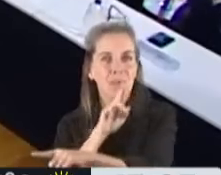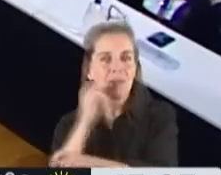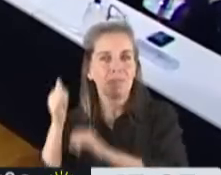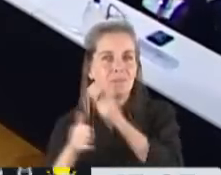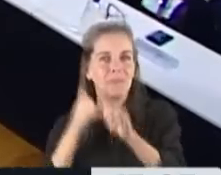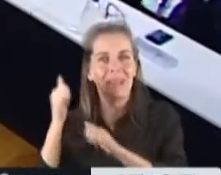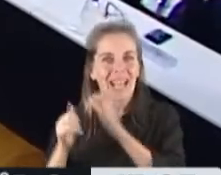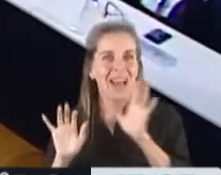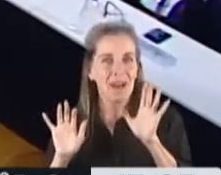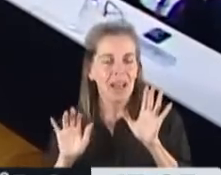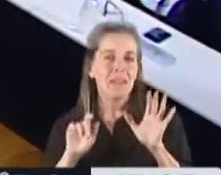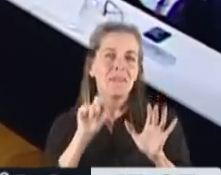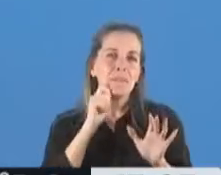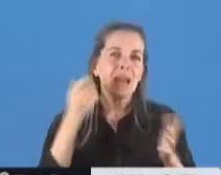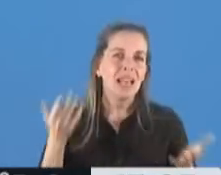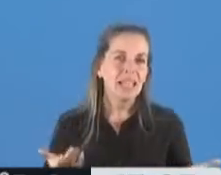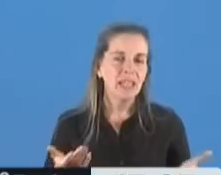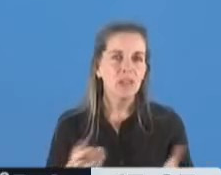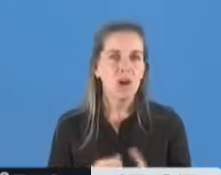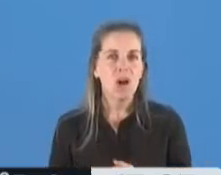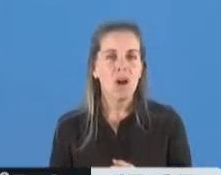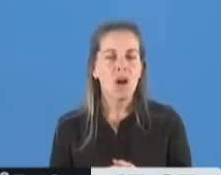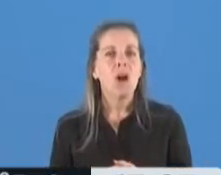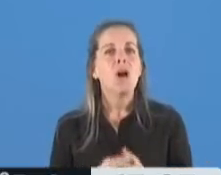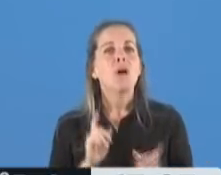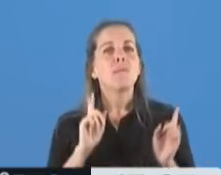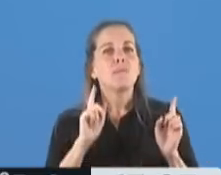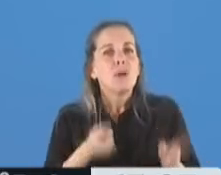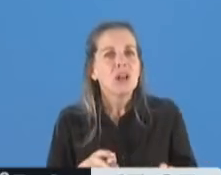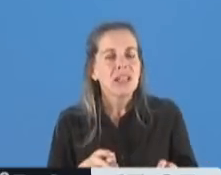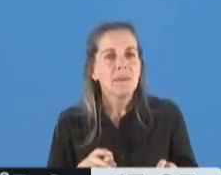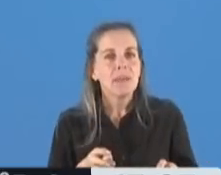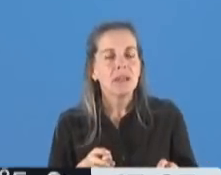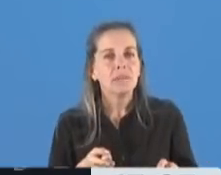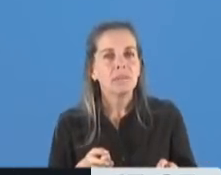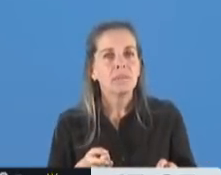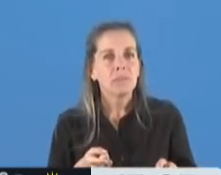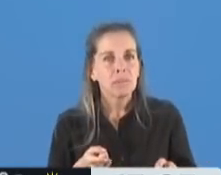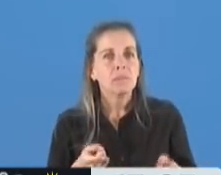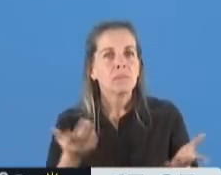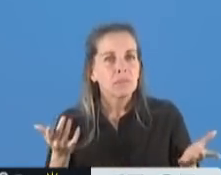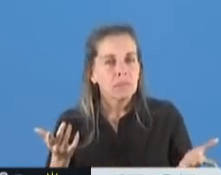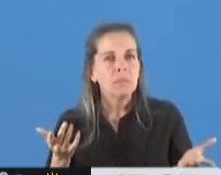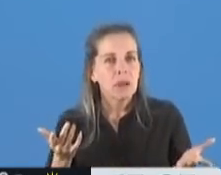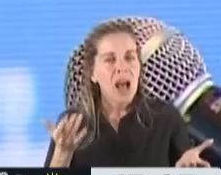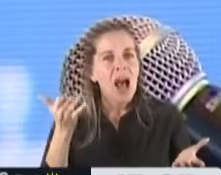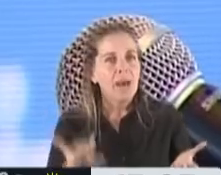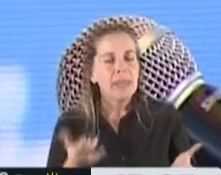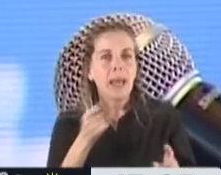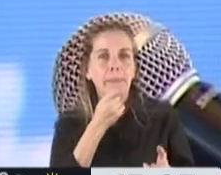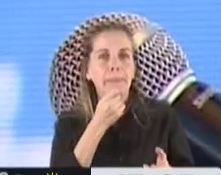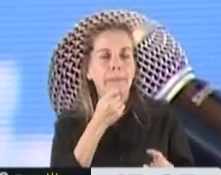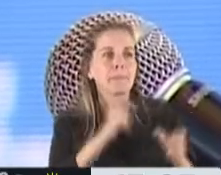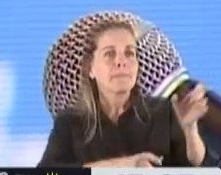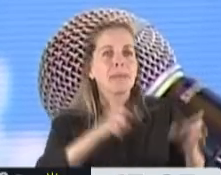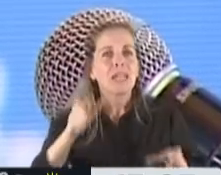es mucho más lindo porque además pudimos integrar a sectores de la sociedad que